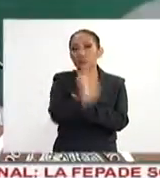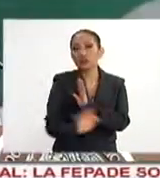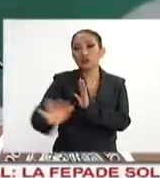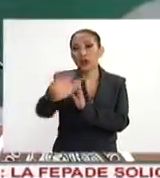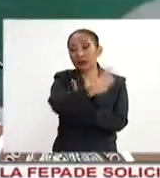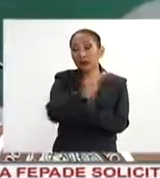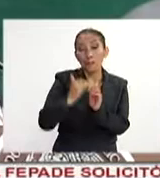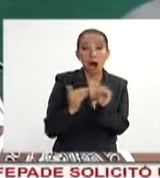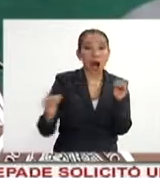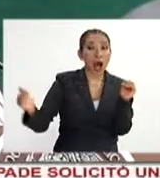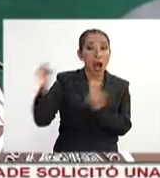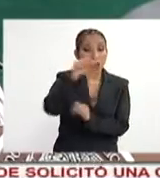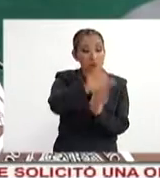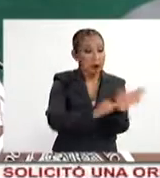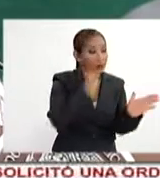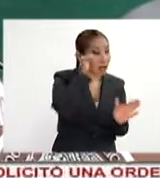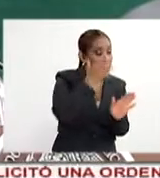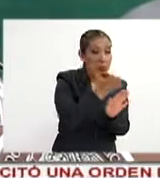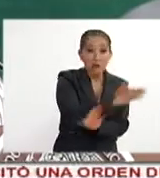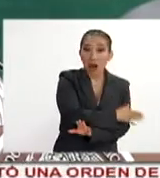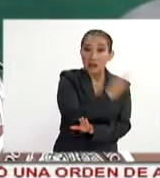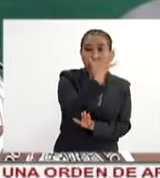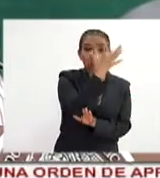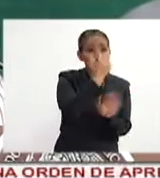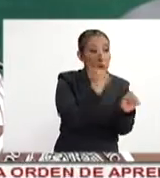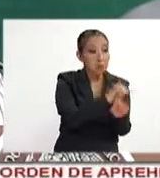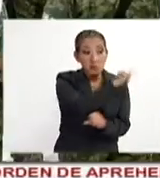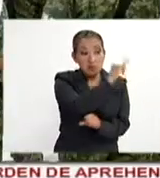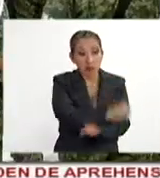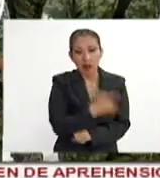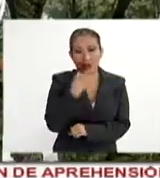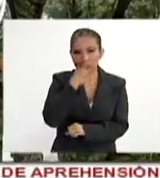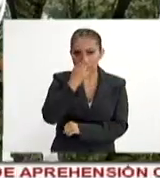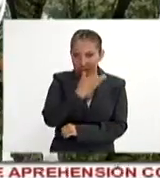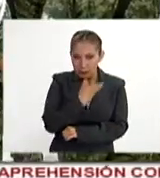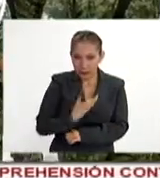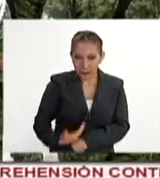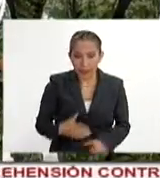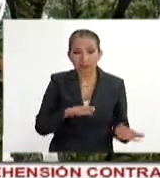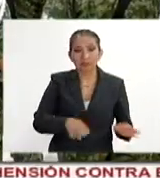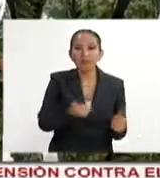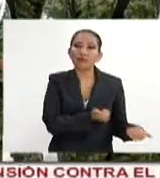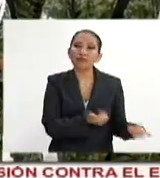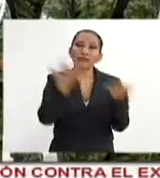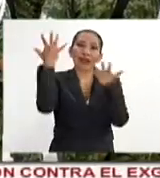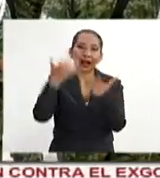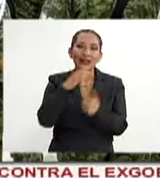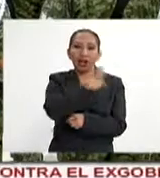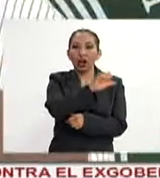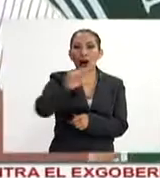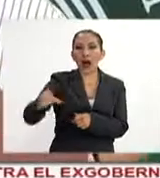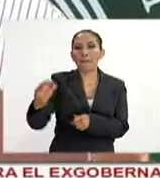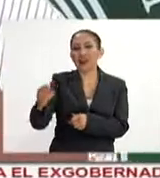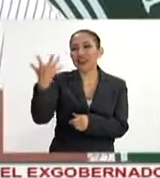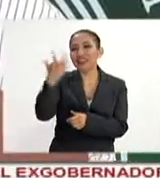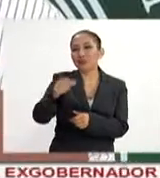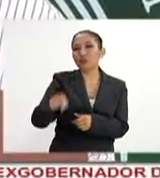2.8%, el mayor para un mes de abril en los últimos 5 años, destacó el presidente. Las exportaciones de enero a mayo